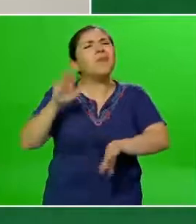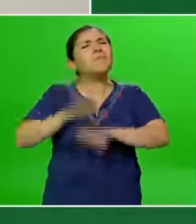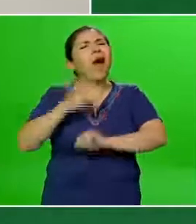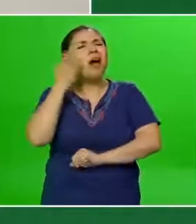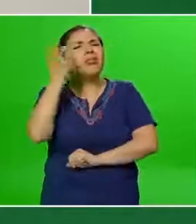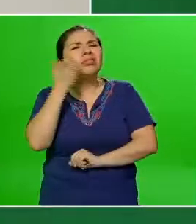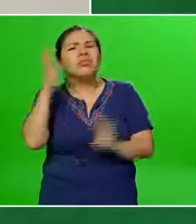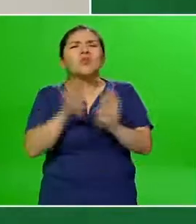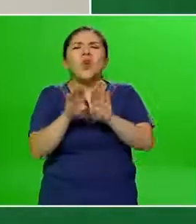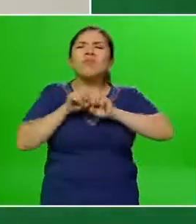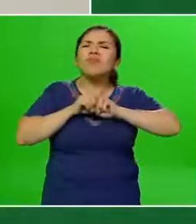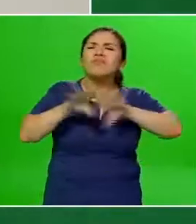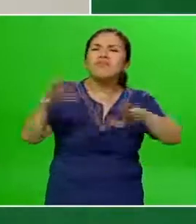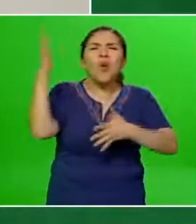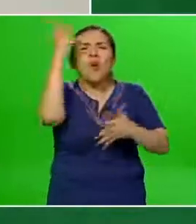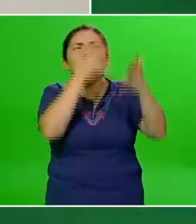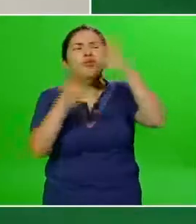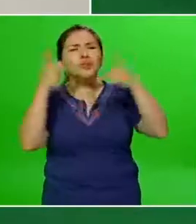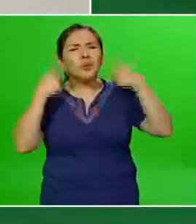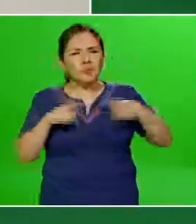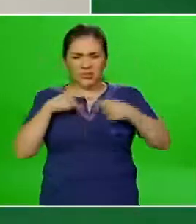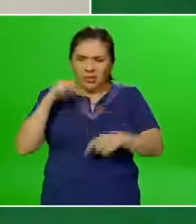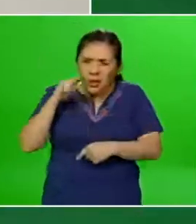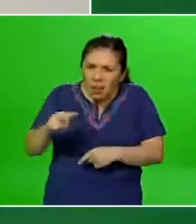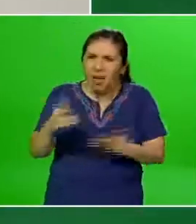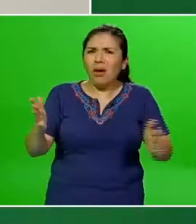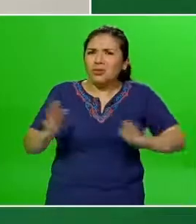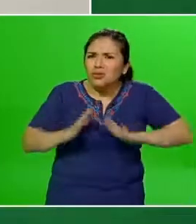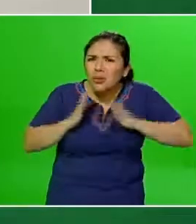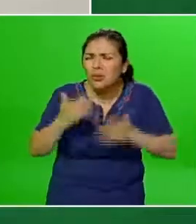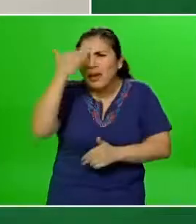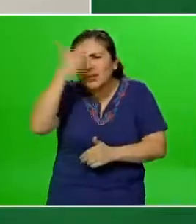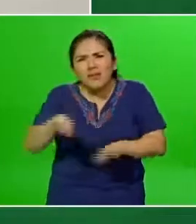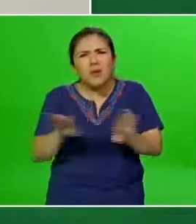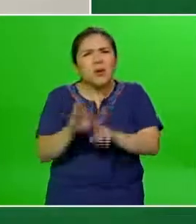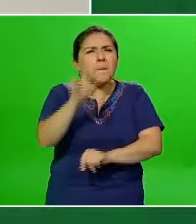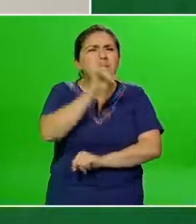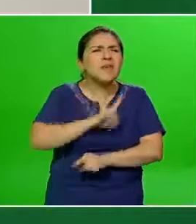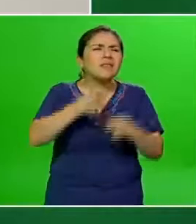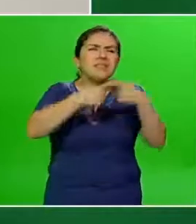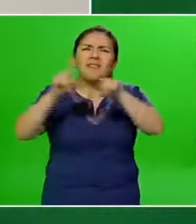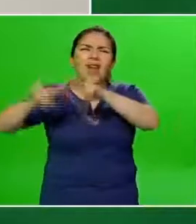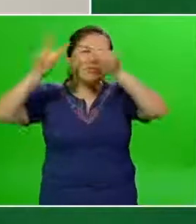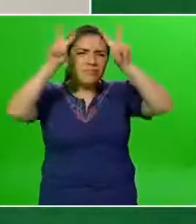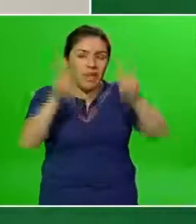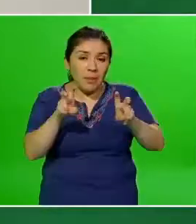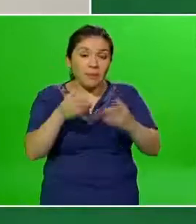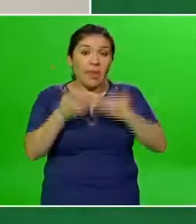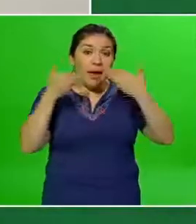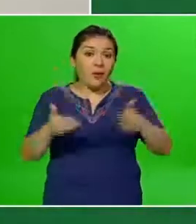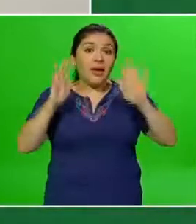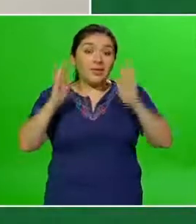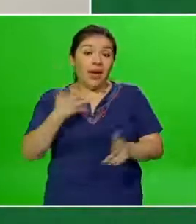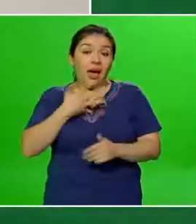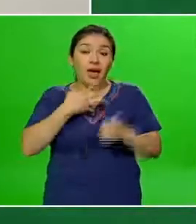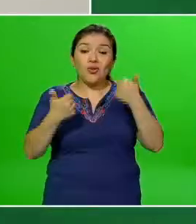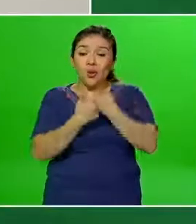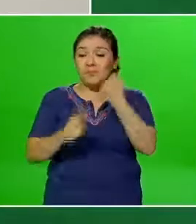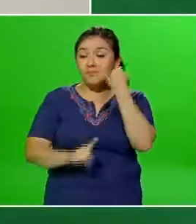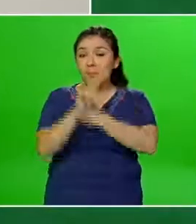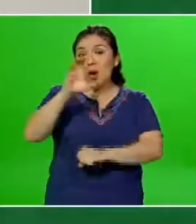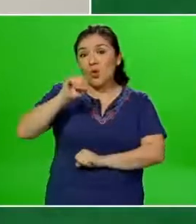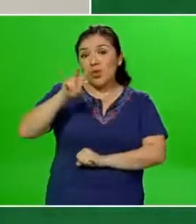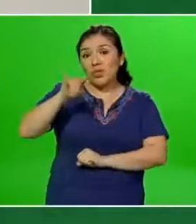a generar confusión y desinformación en relación a diferentes temas, pero ahora que estamos en la pandemia de COVID,